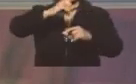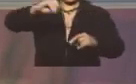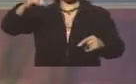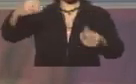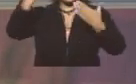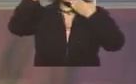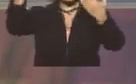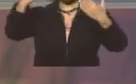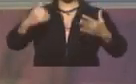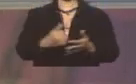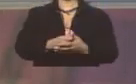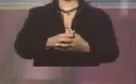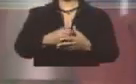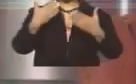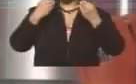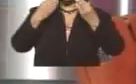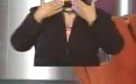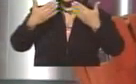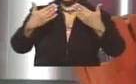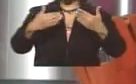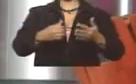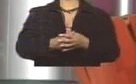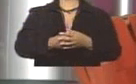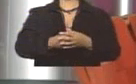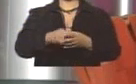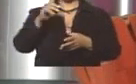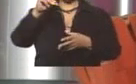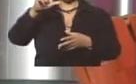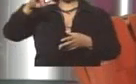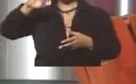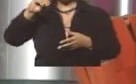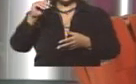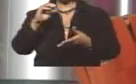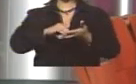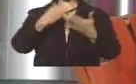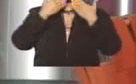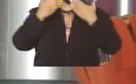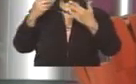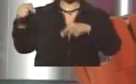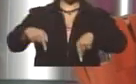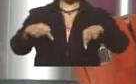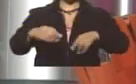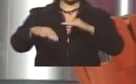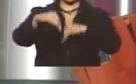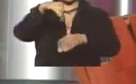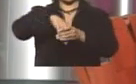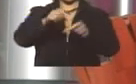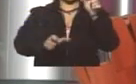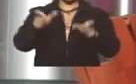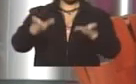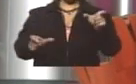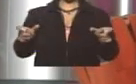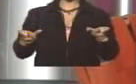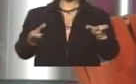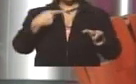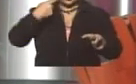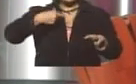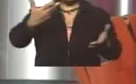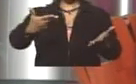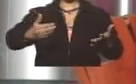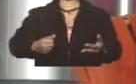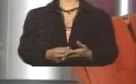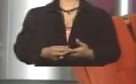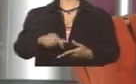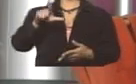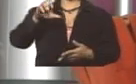estrella oriental. ¿Cómo estás, Lizbeth? Bien, muchas gracias, Mariel, por esta invitación. Gracias por estar aquí en Entre Iguales. Preséntate, por